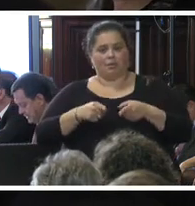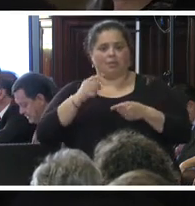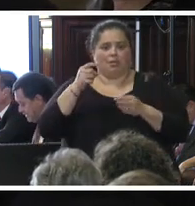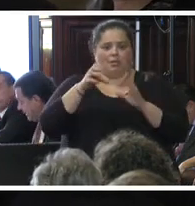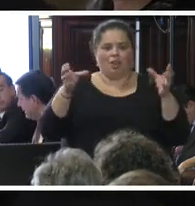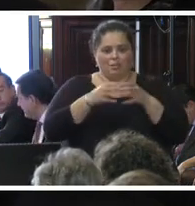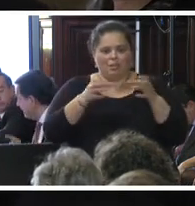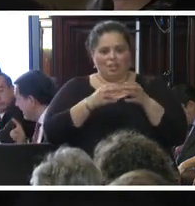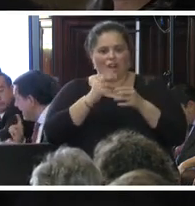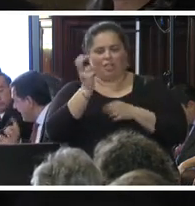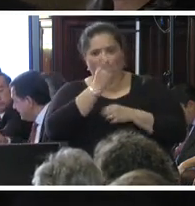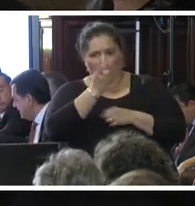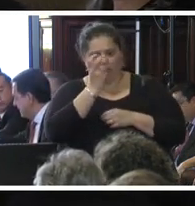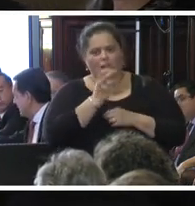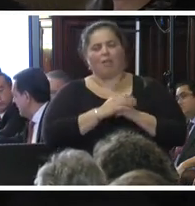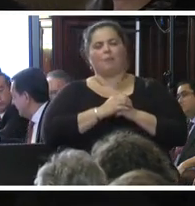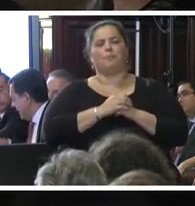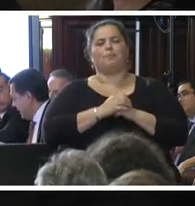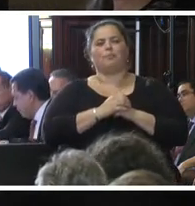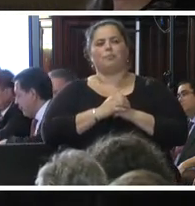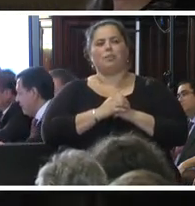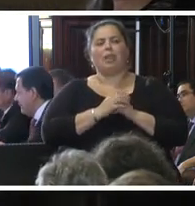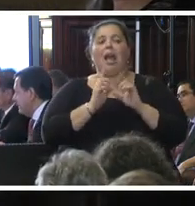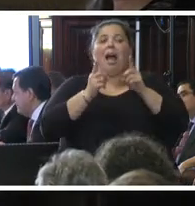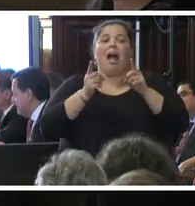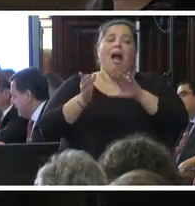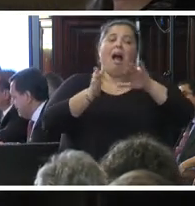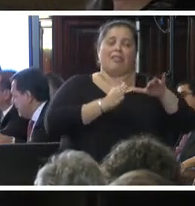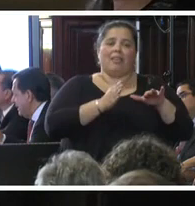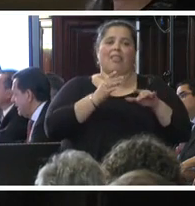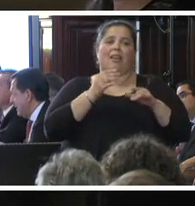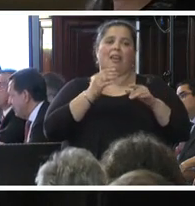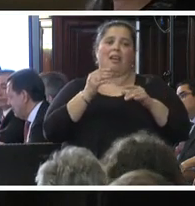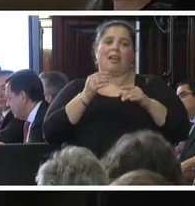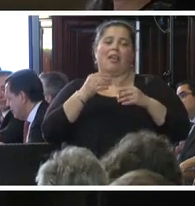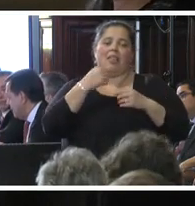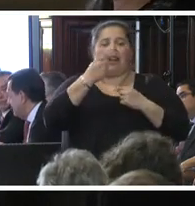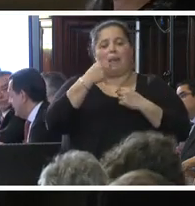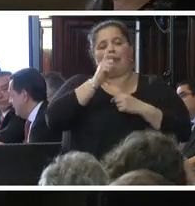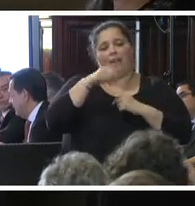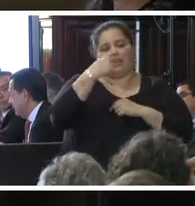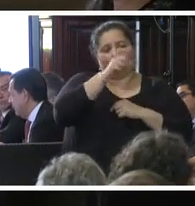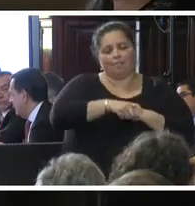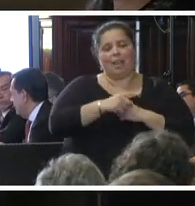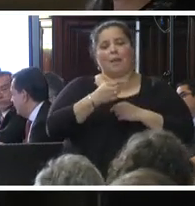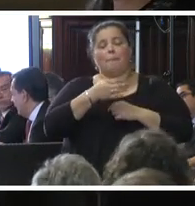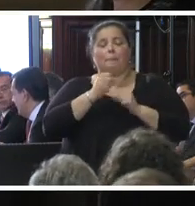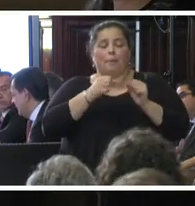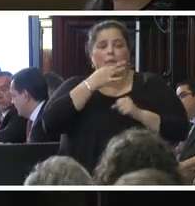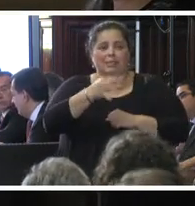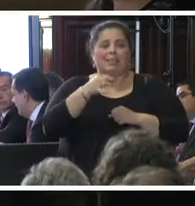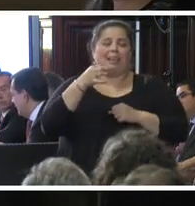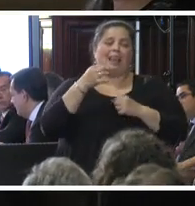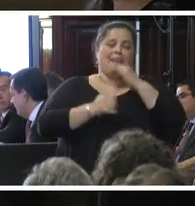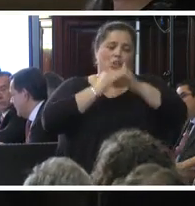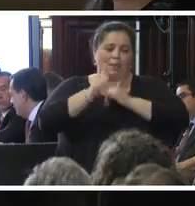en las entidades federativas. Antes de pasarle la palabra a Coahuila, permítanme decir que la información que aquí se ha expresado sobre que